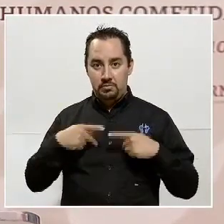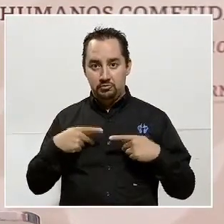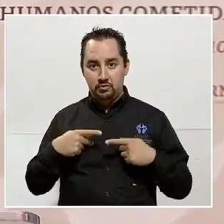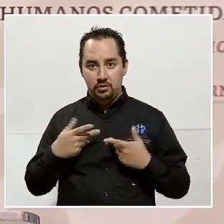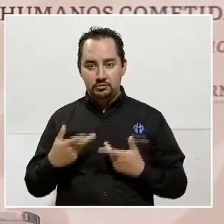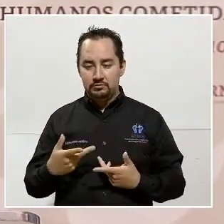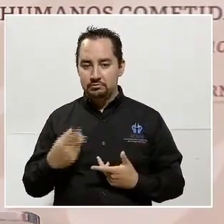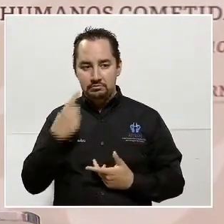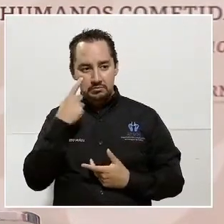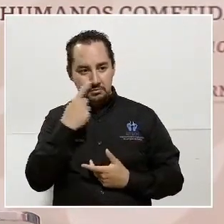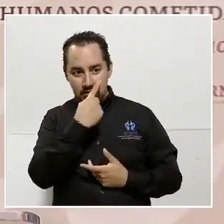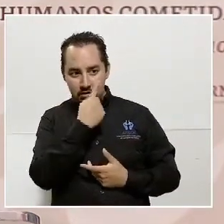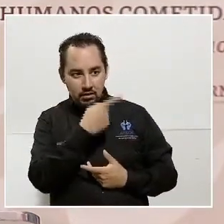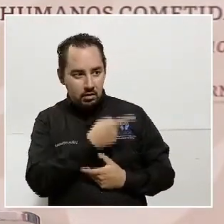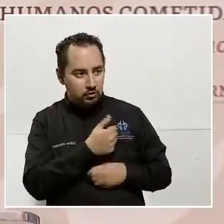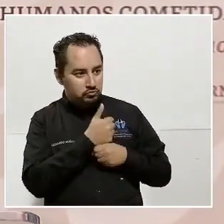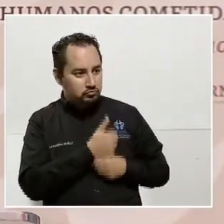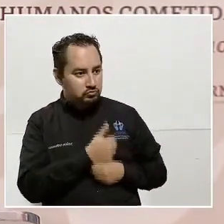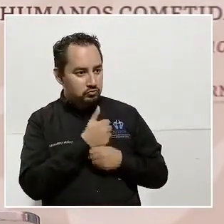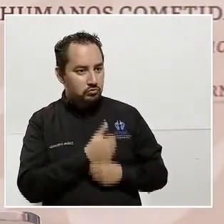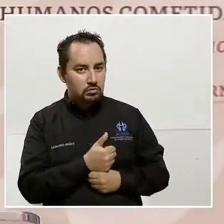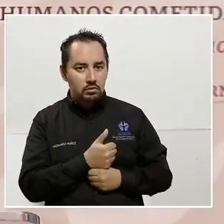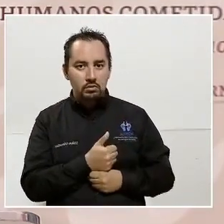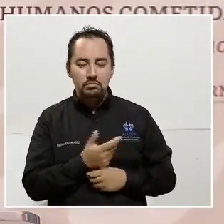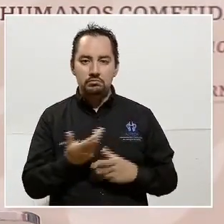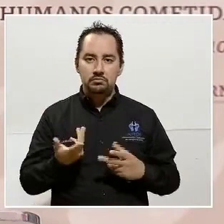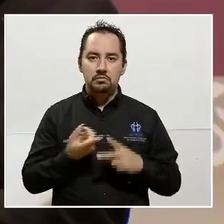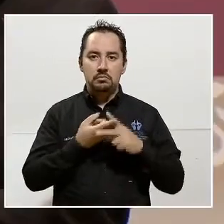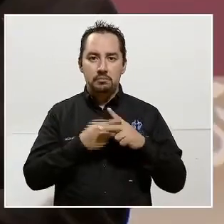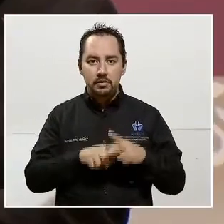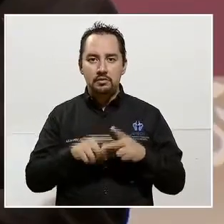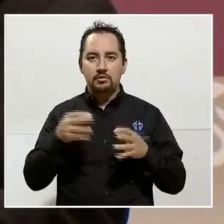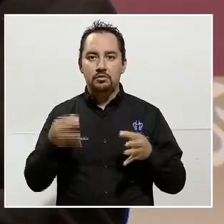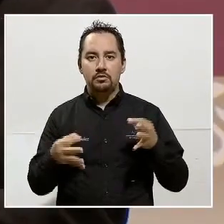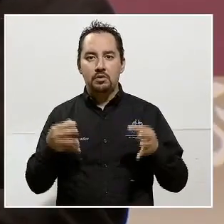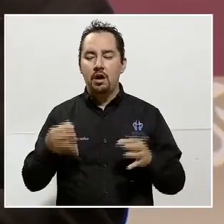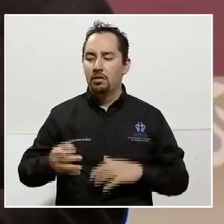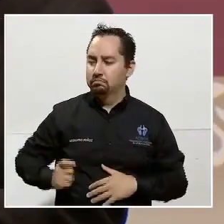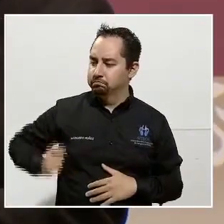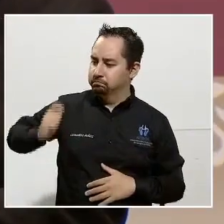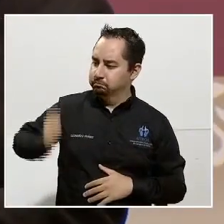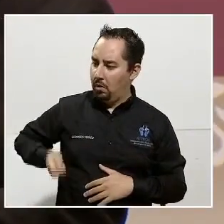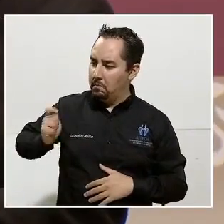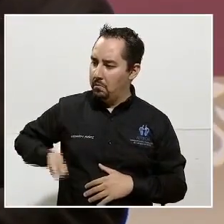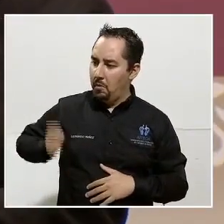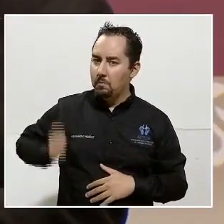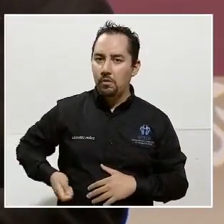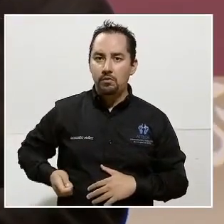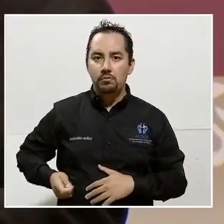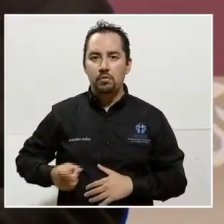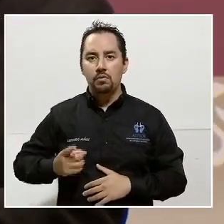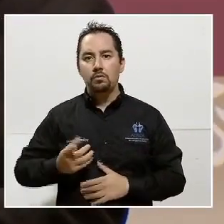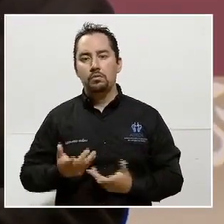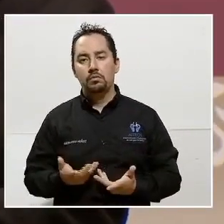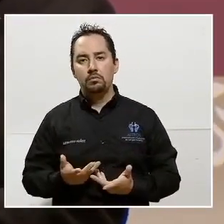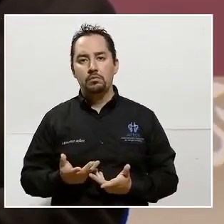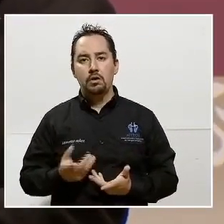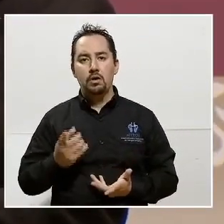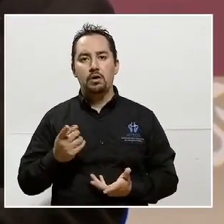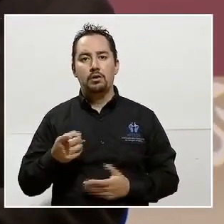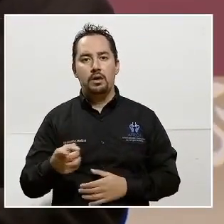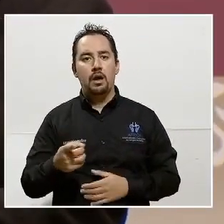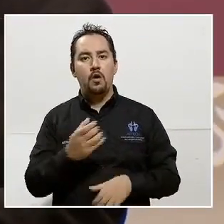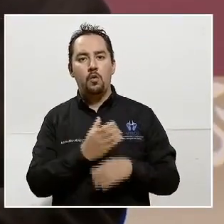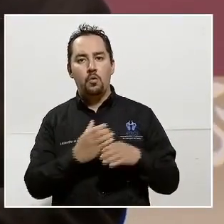procesadas. Iniciaron procesos y dictaron sentencias basándose en